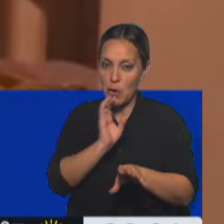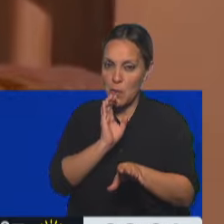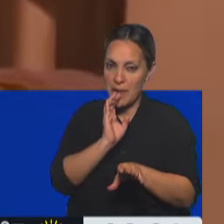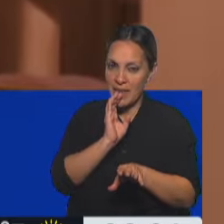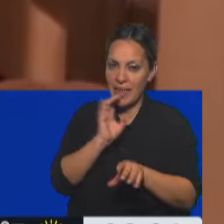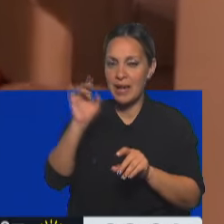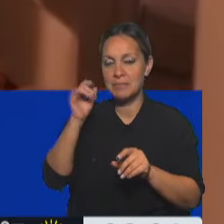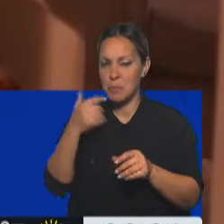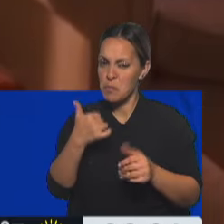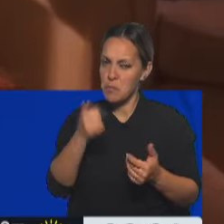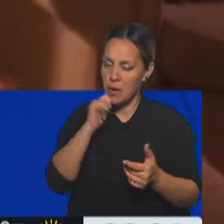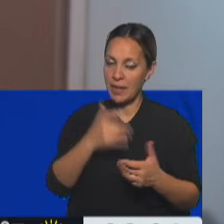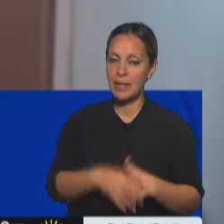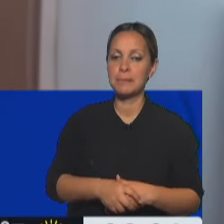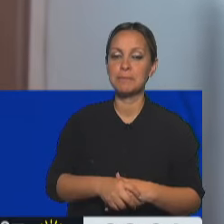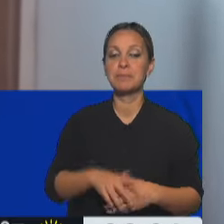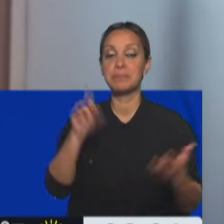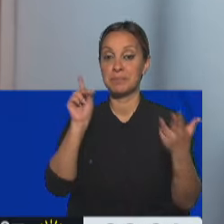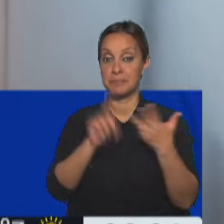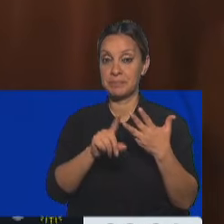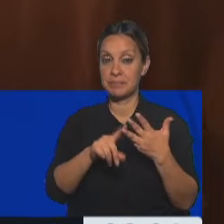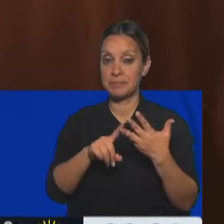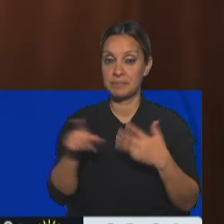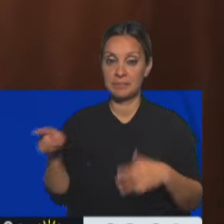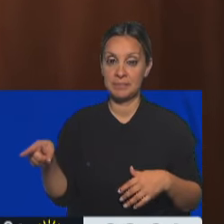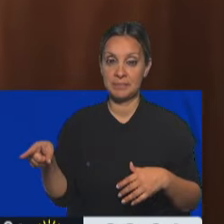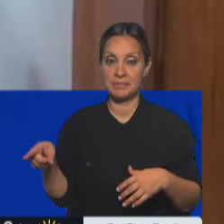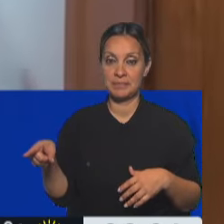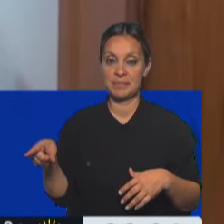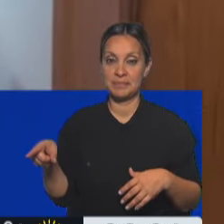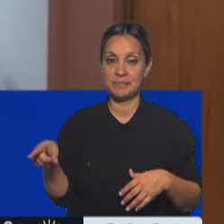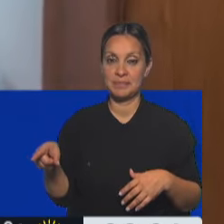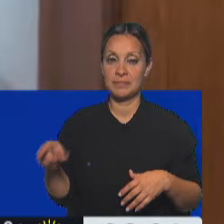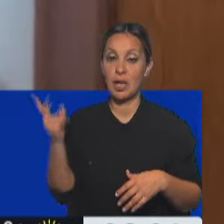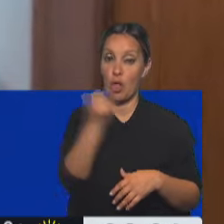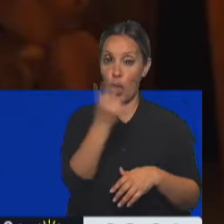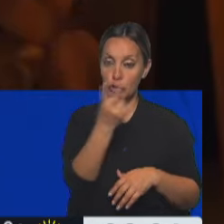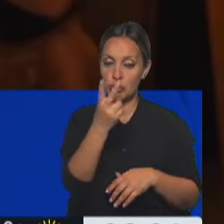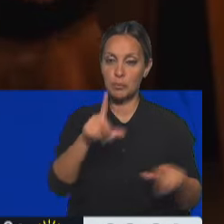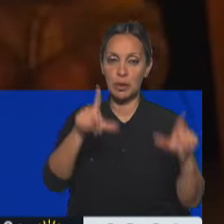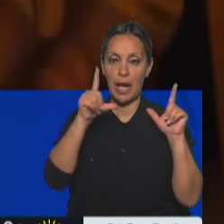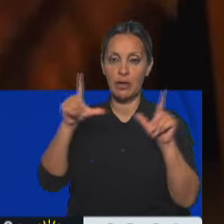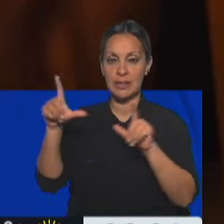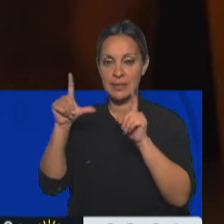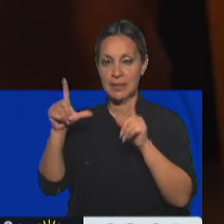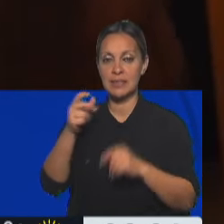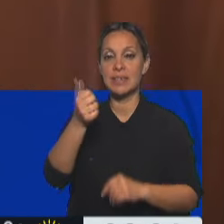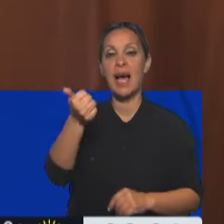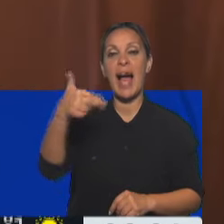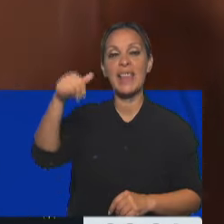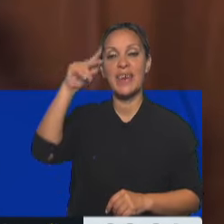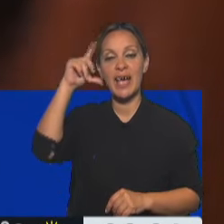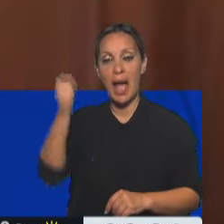fantasía, entretenida. La culpa de nada, tiene como protagonistas a ellos dos que estás viendo, Andrea y Mariano, una pareja que anda por los